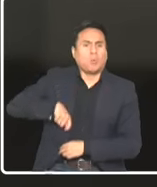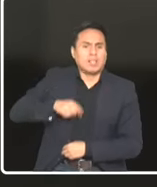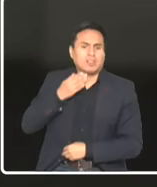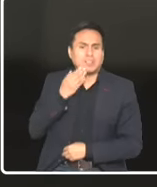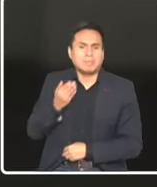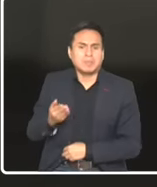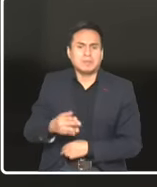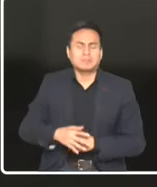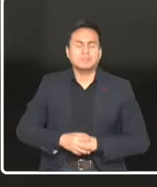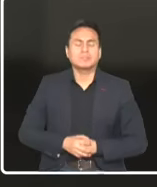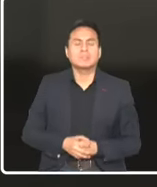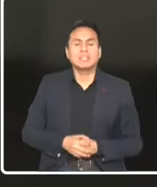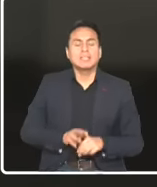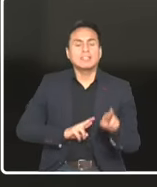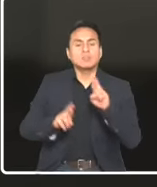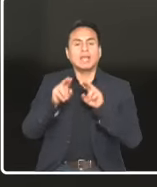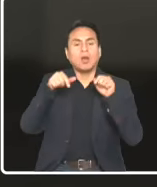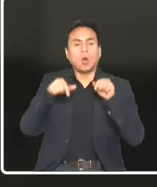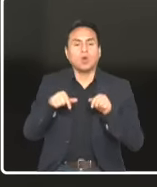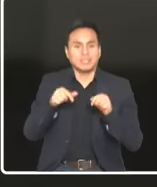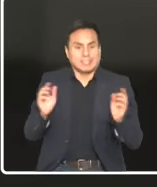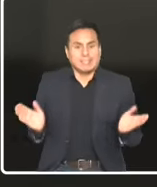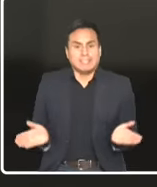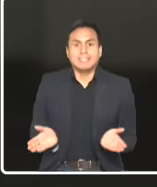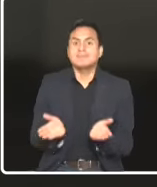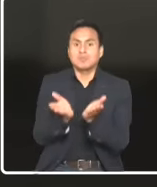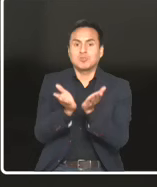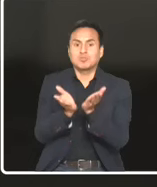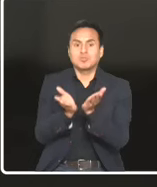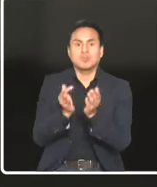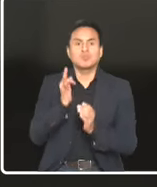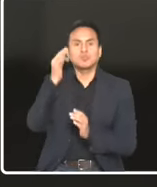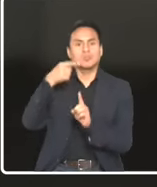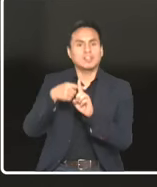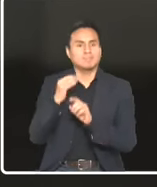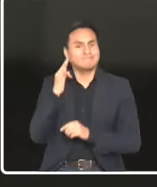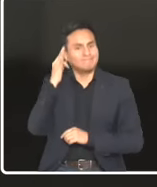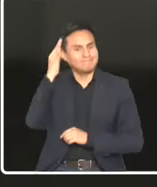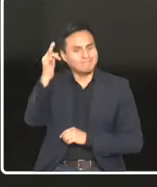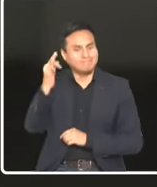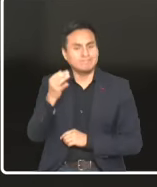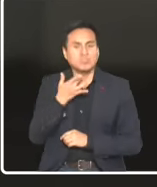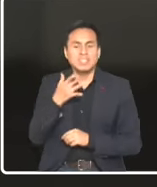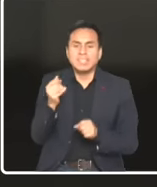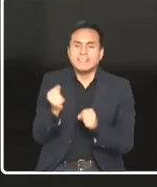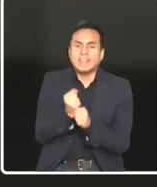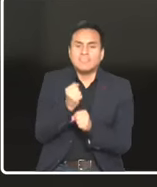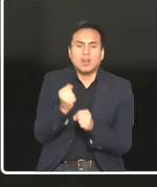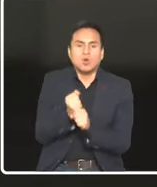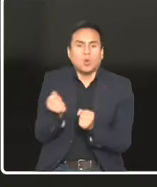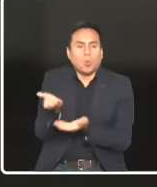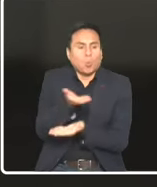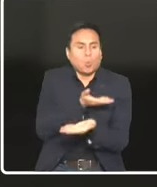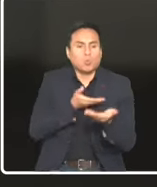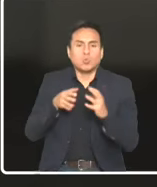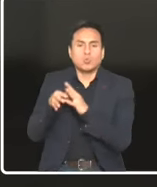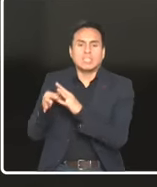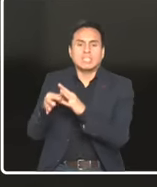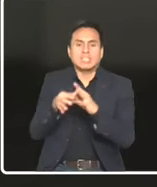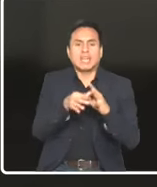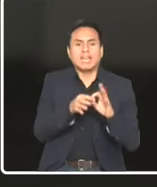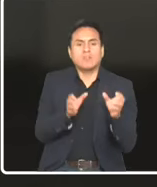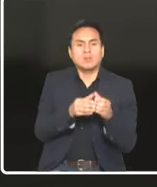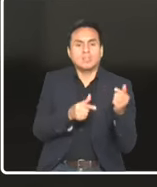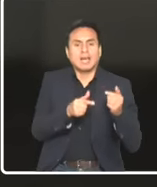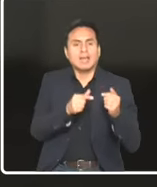jubilados el resultado de hoy es un impulso que da Esperanza porque el trabajo conjunto y en unidad de las fuerzas